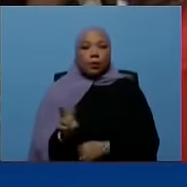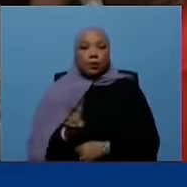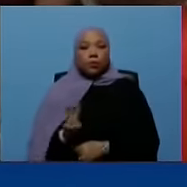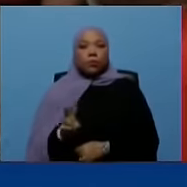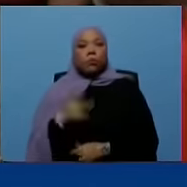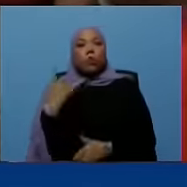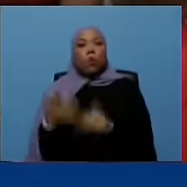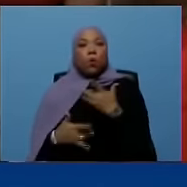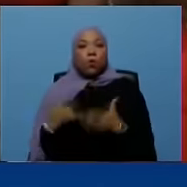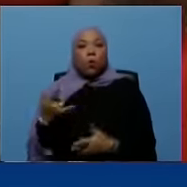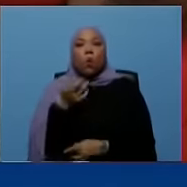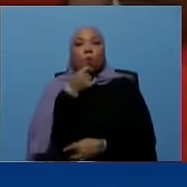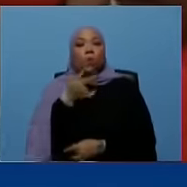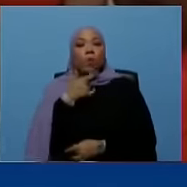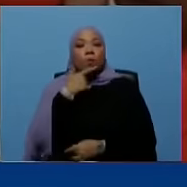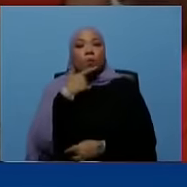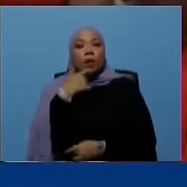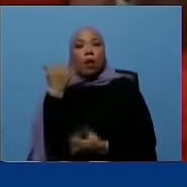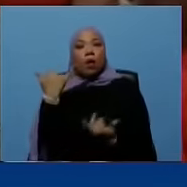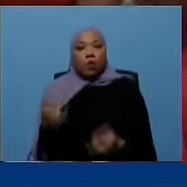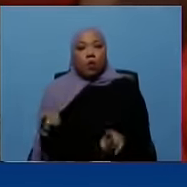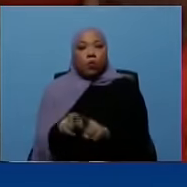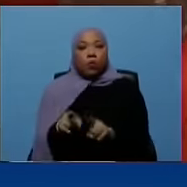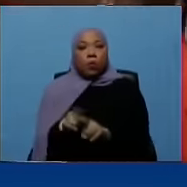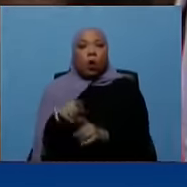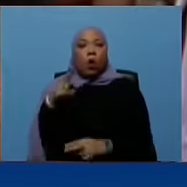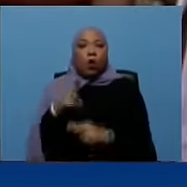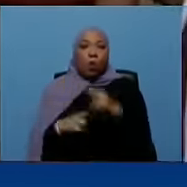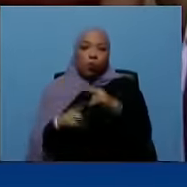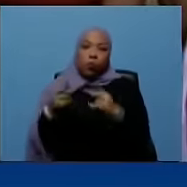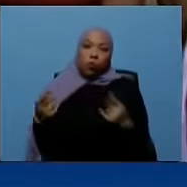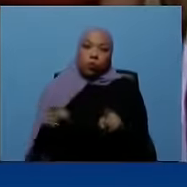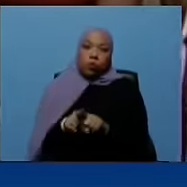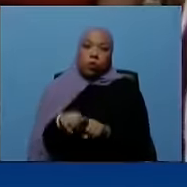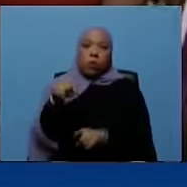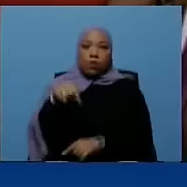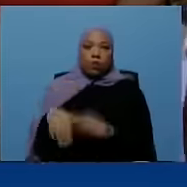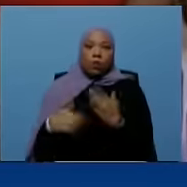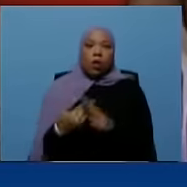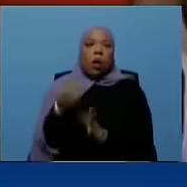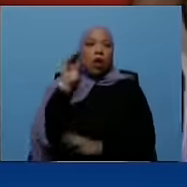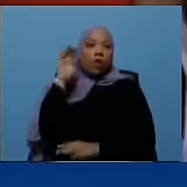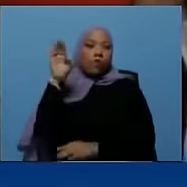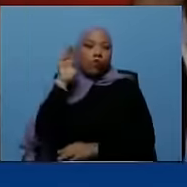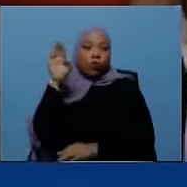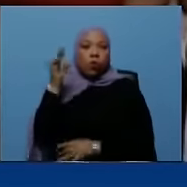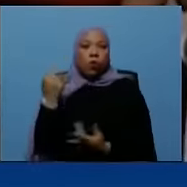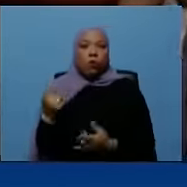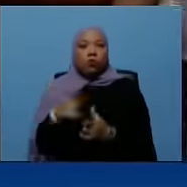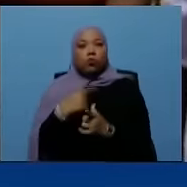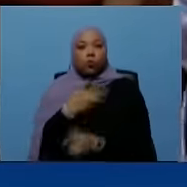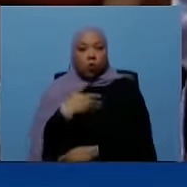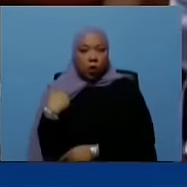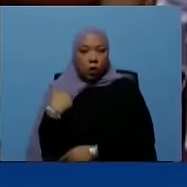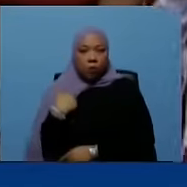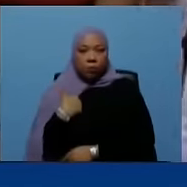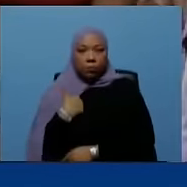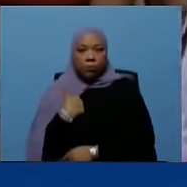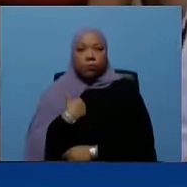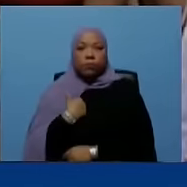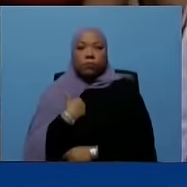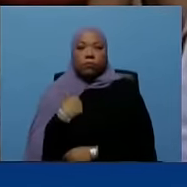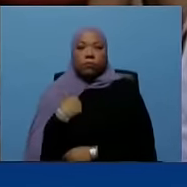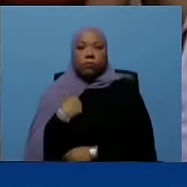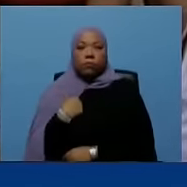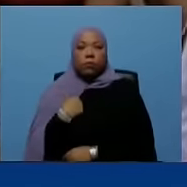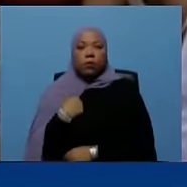lo es. Lo más bonito es lo que vamos a construir de aquí en adelante. Entonces yo quiero... Por eso que